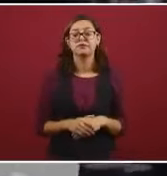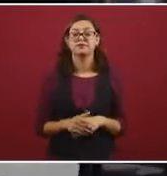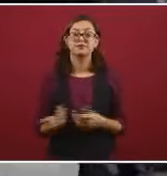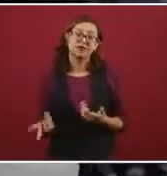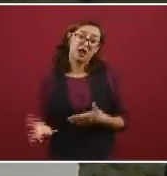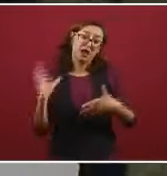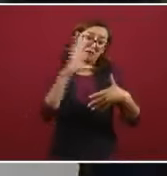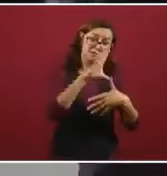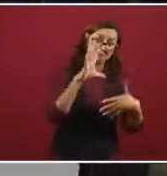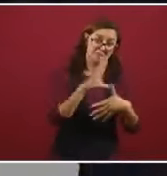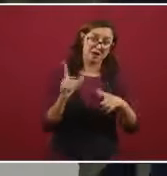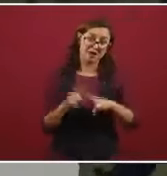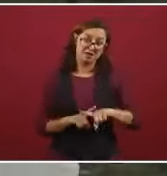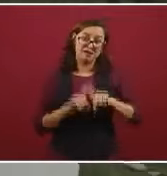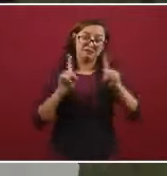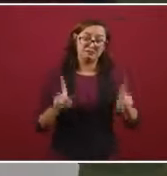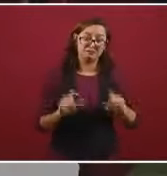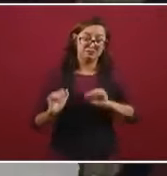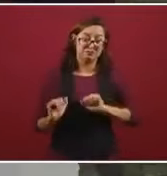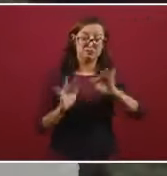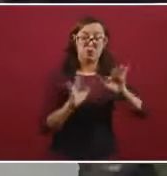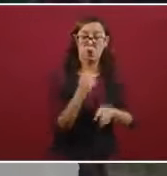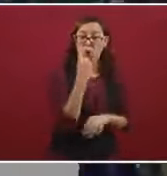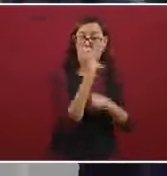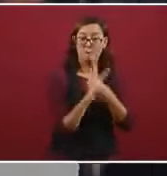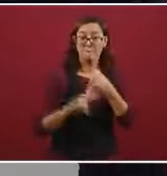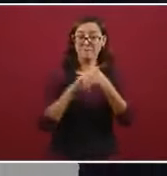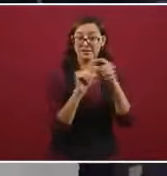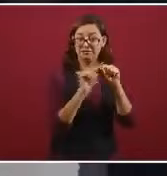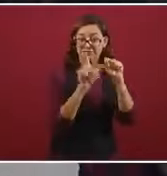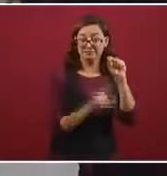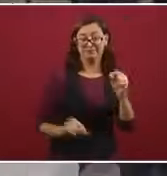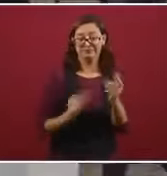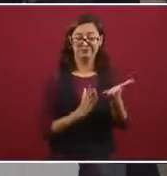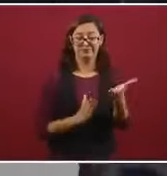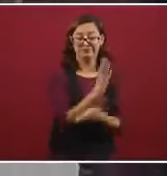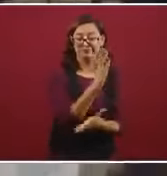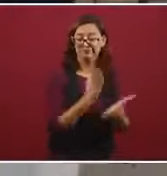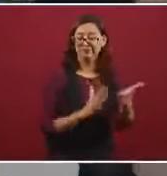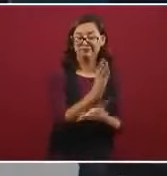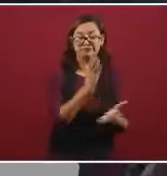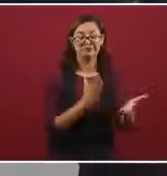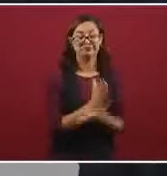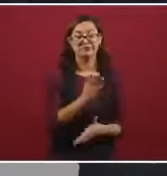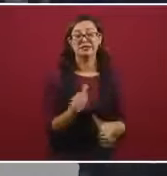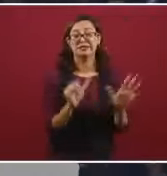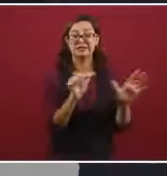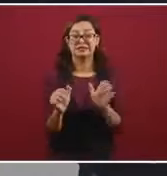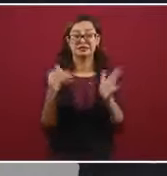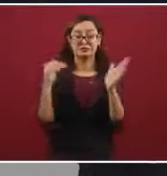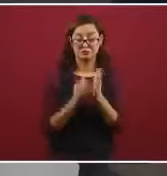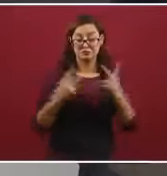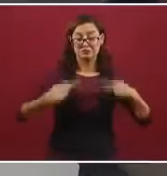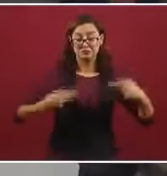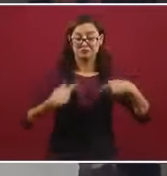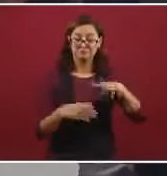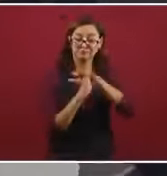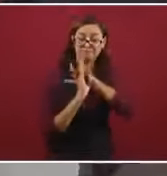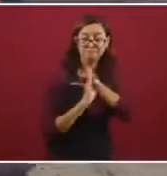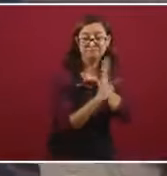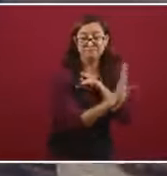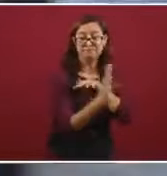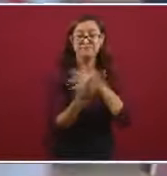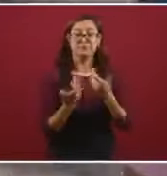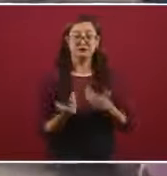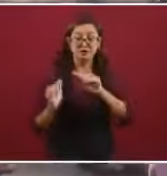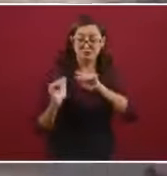en el continente americano provocó que en un solo país, México, ingresaran de manera irregular casi 600.000 migrantes, tendencia que de